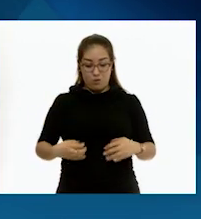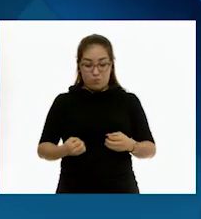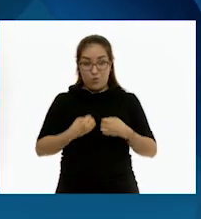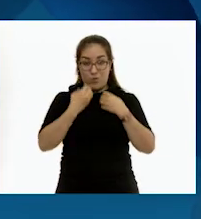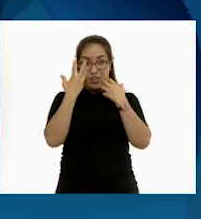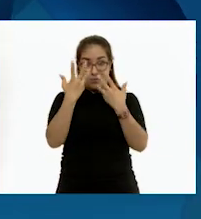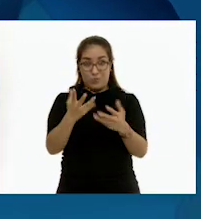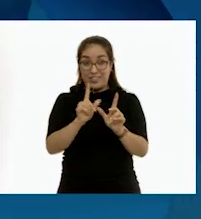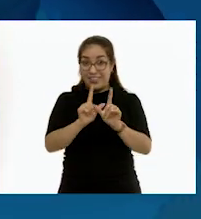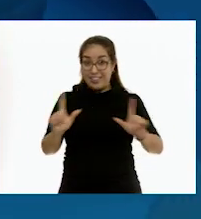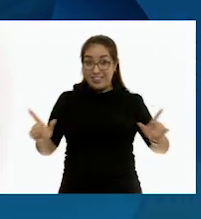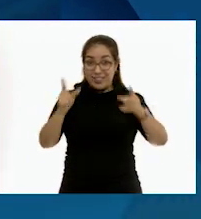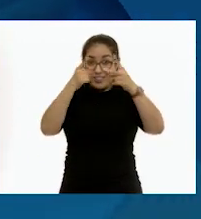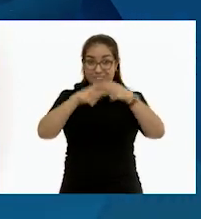listos? ¡Comenzamos!